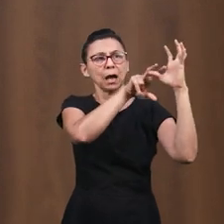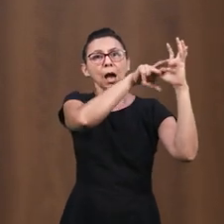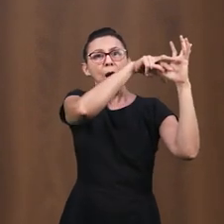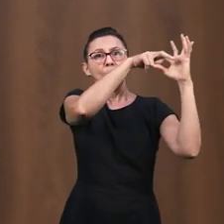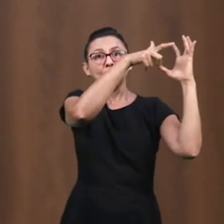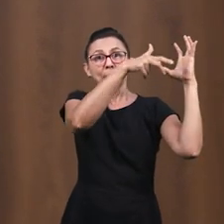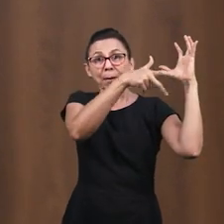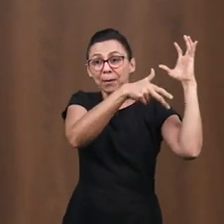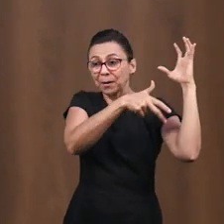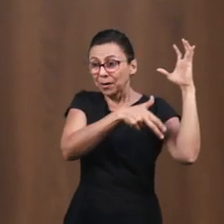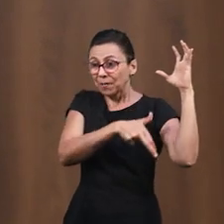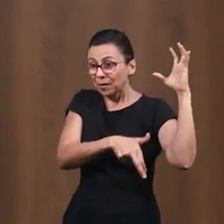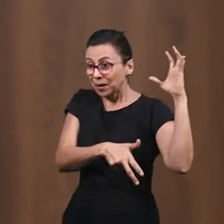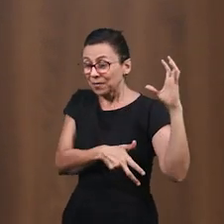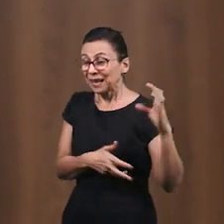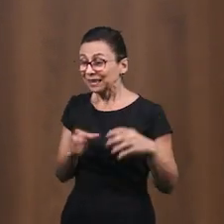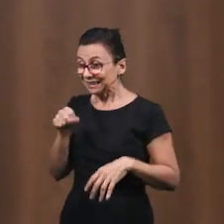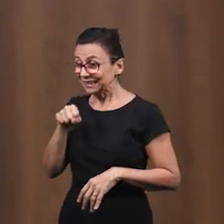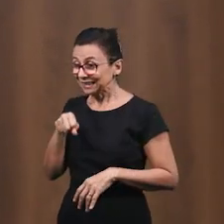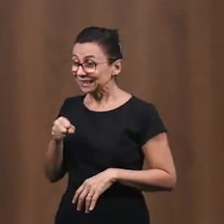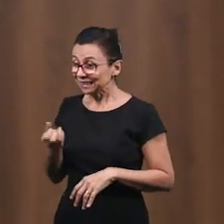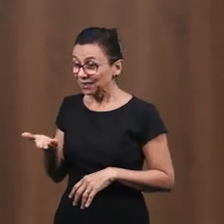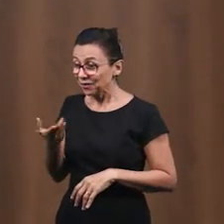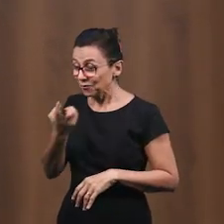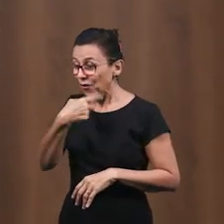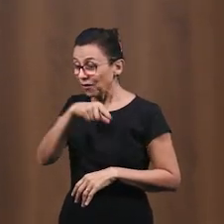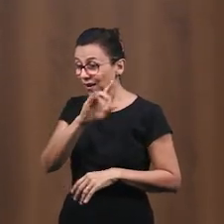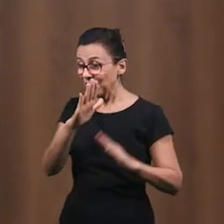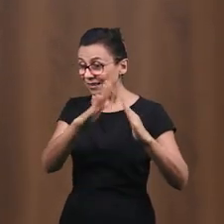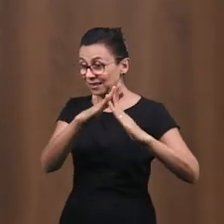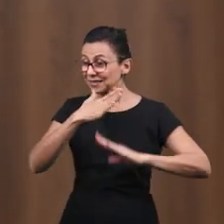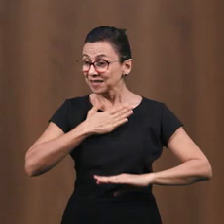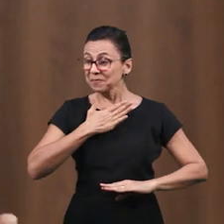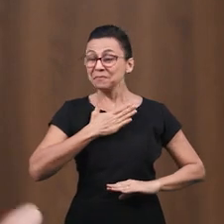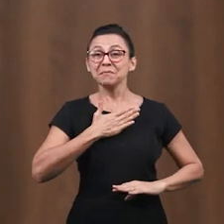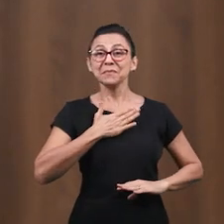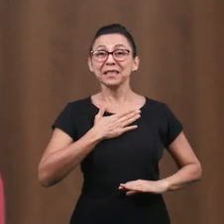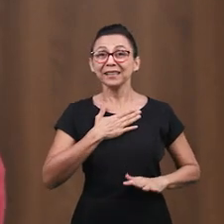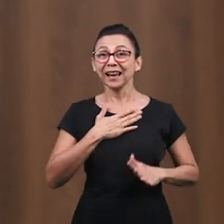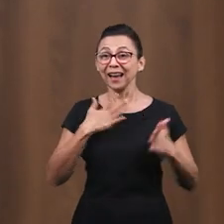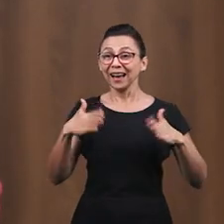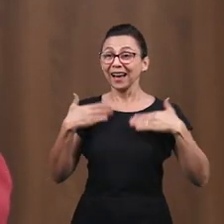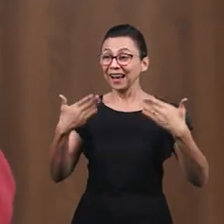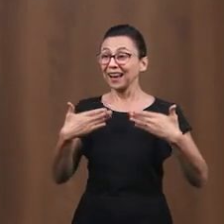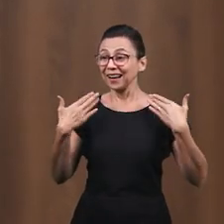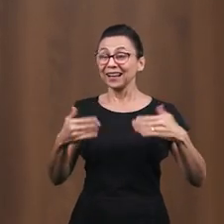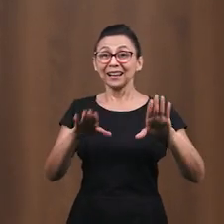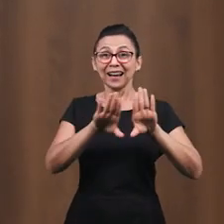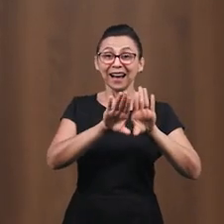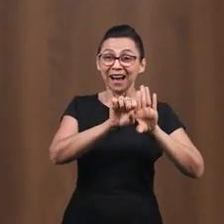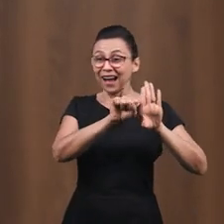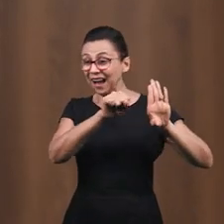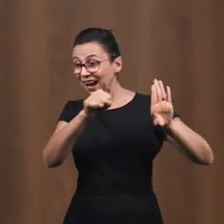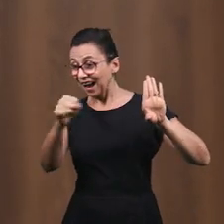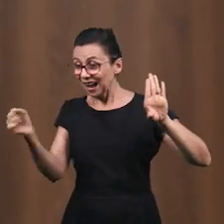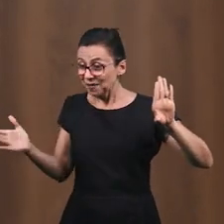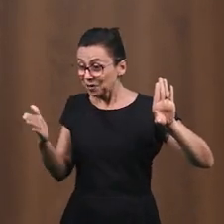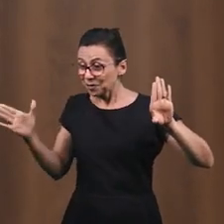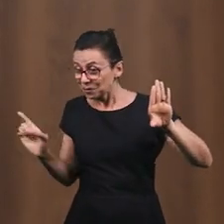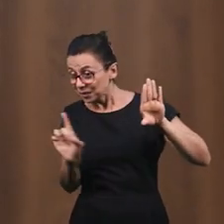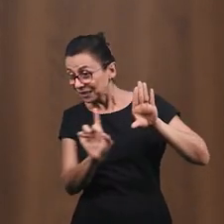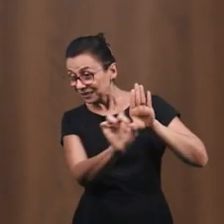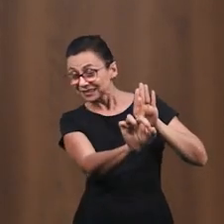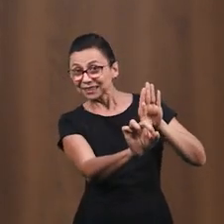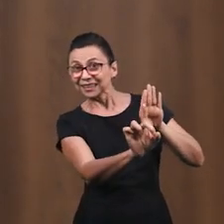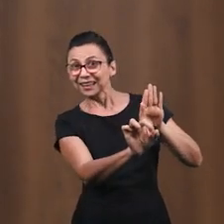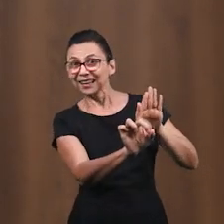recibió a Jesús en su casa. Zaqueo recibió a Jesús con alegría. Él le abrió la puerta de su casa para que